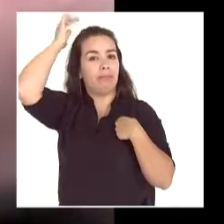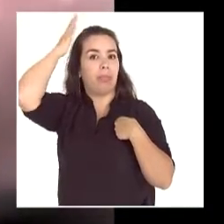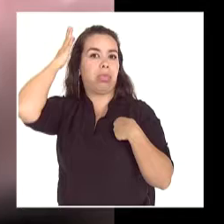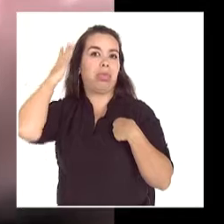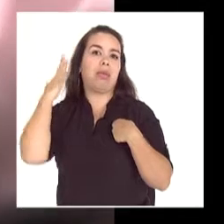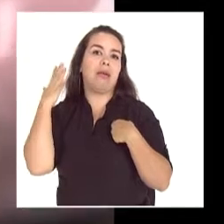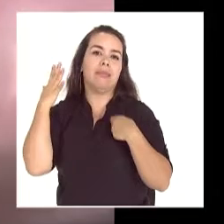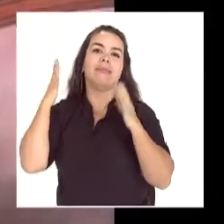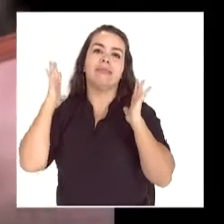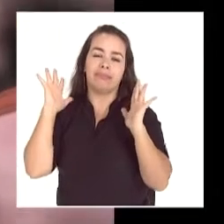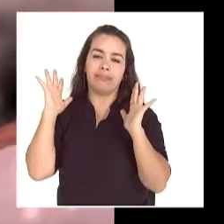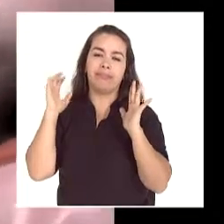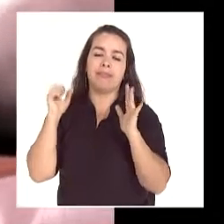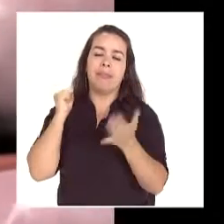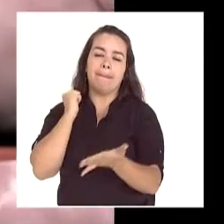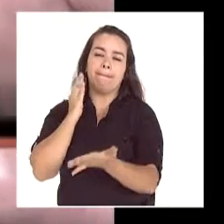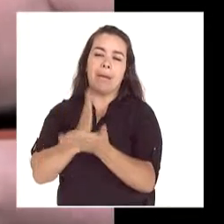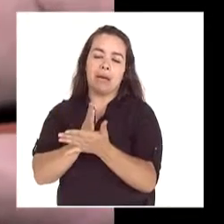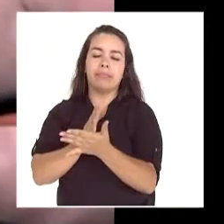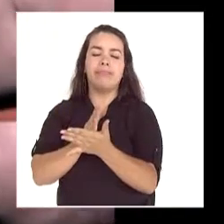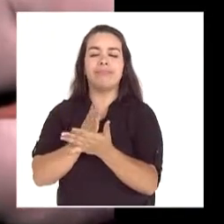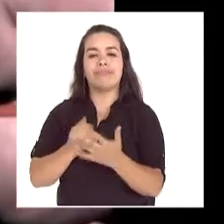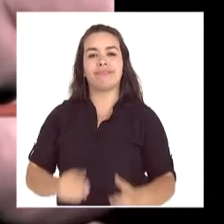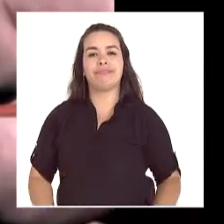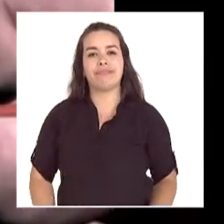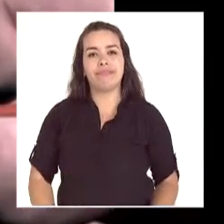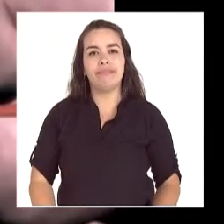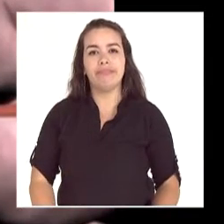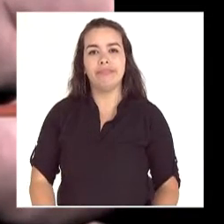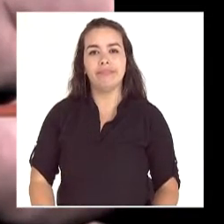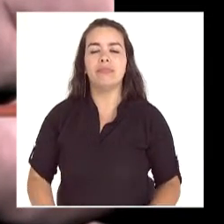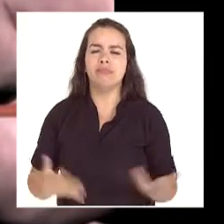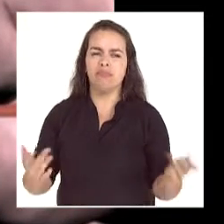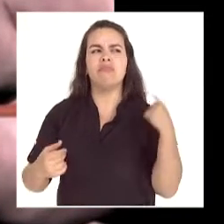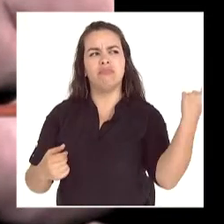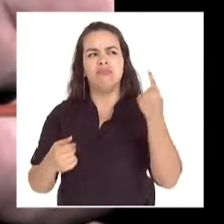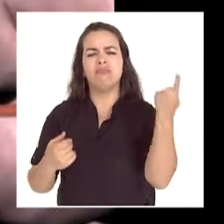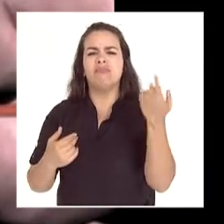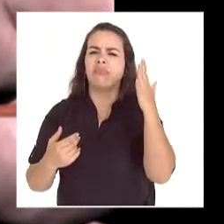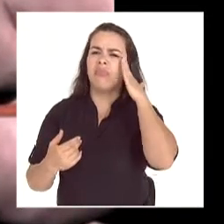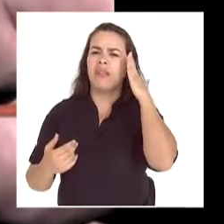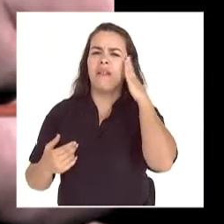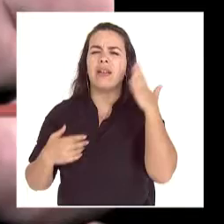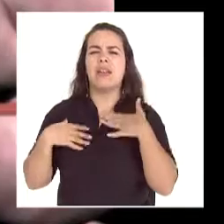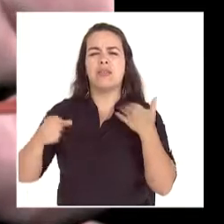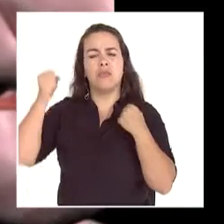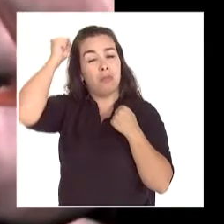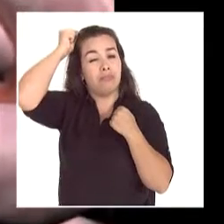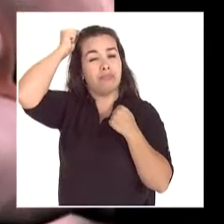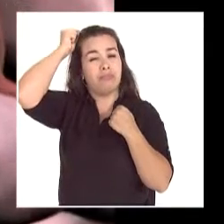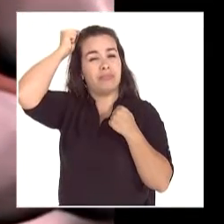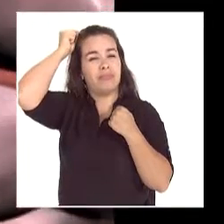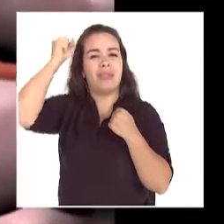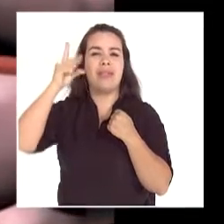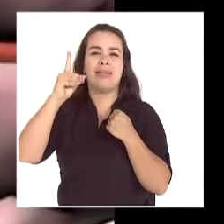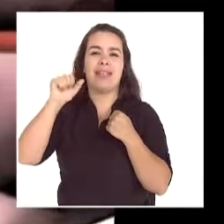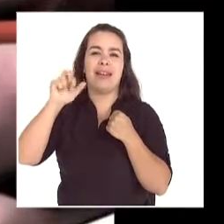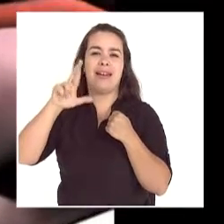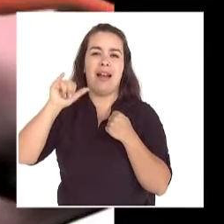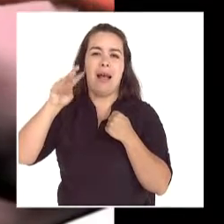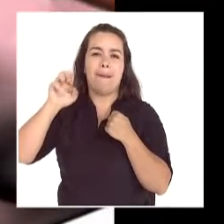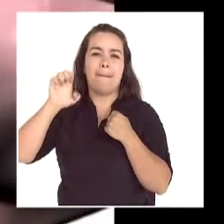cerebrales, que es lo que es conocido como derrame cerebral, mal llamado derrame